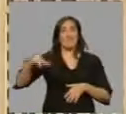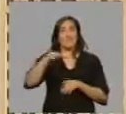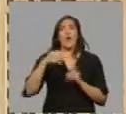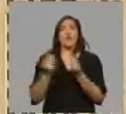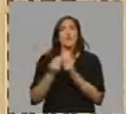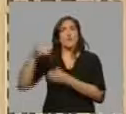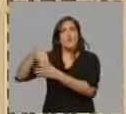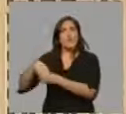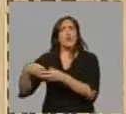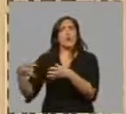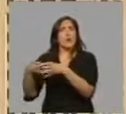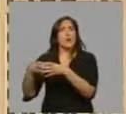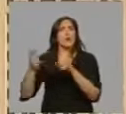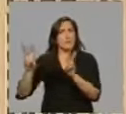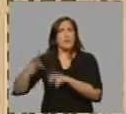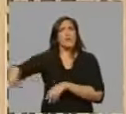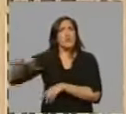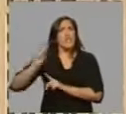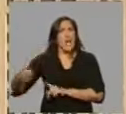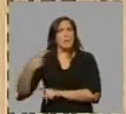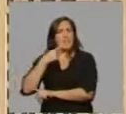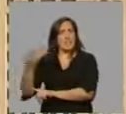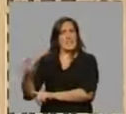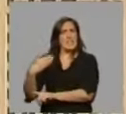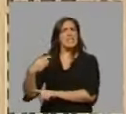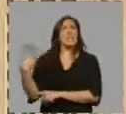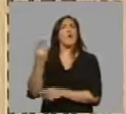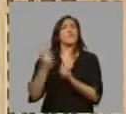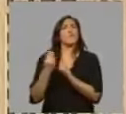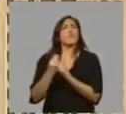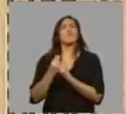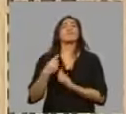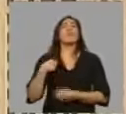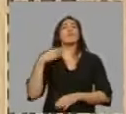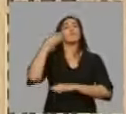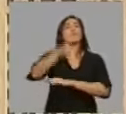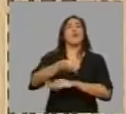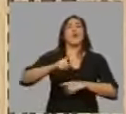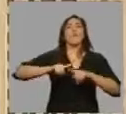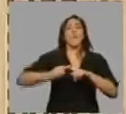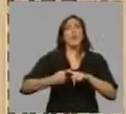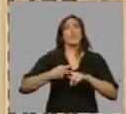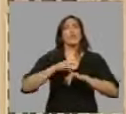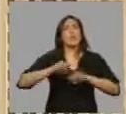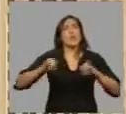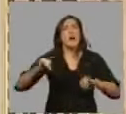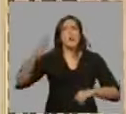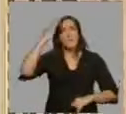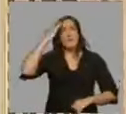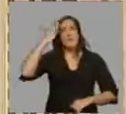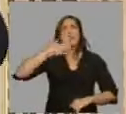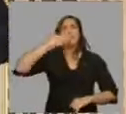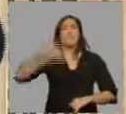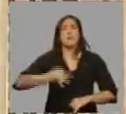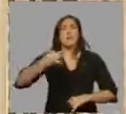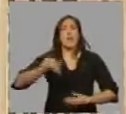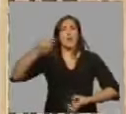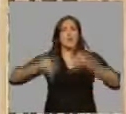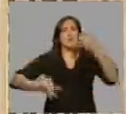partido. Y bueno, se nos acusaba que por precisamente llevar adelante una política de memoria, verdad y justicia